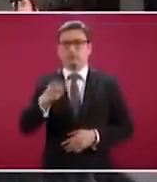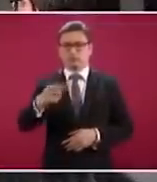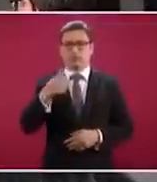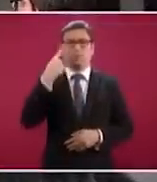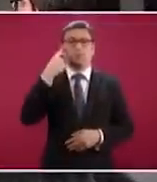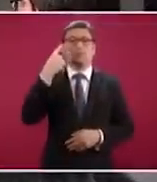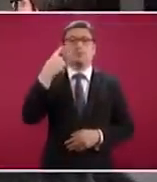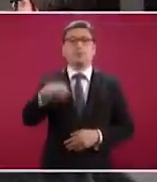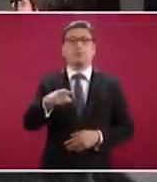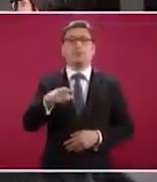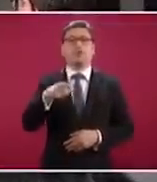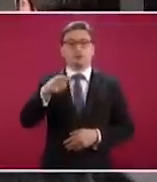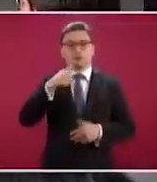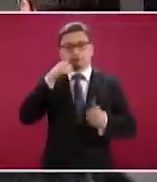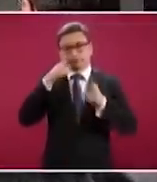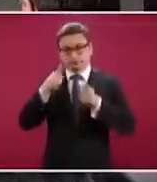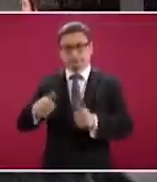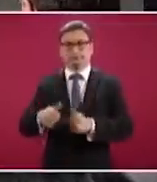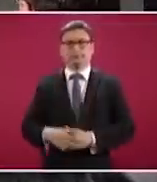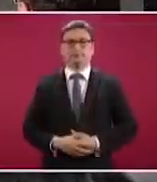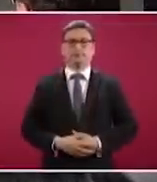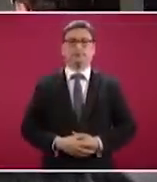Para atenderlo.